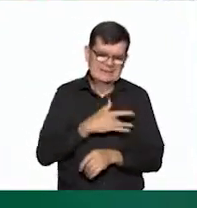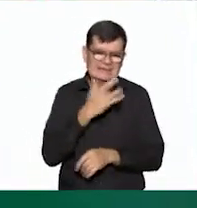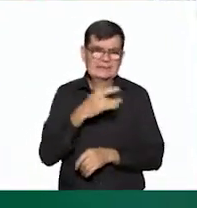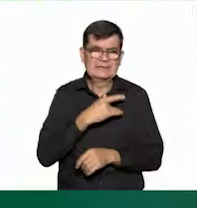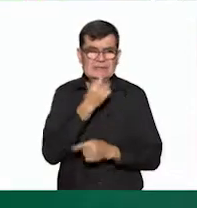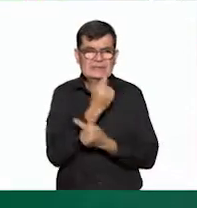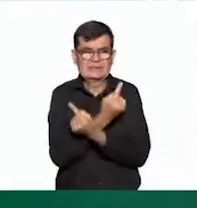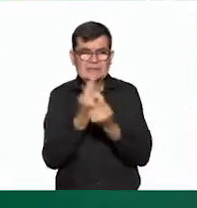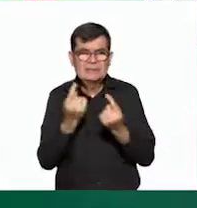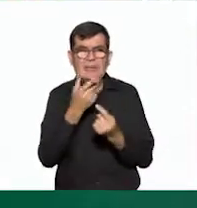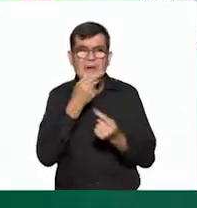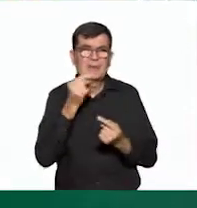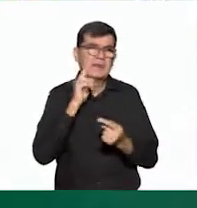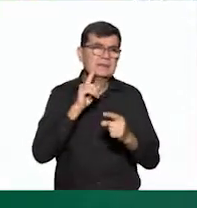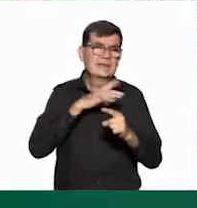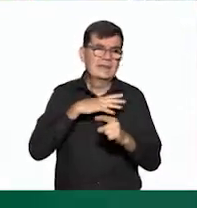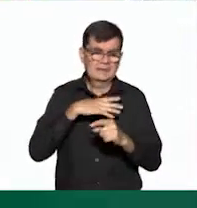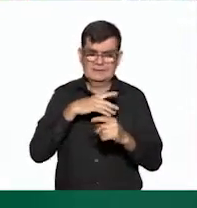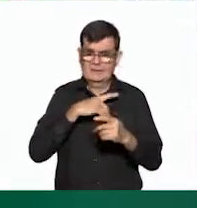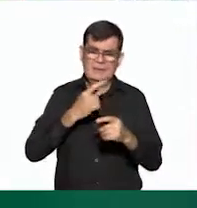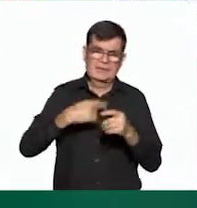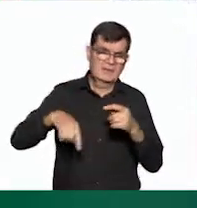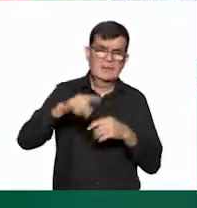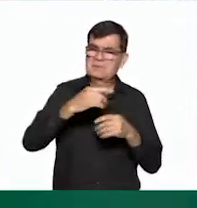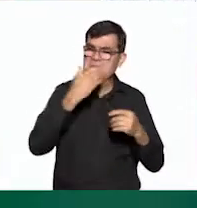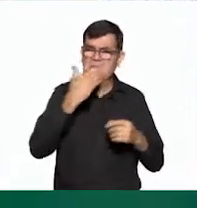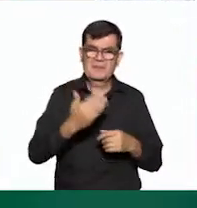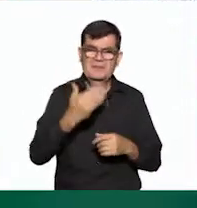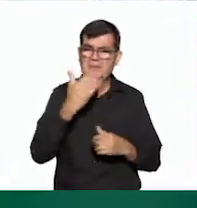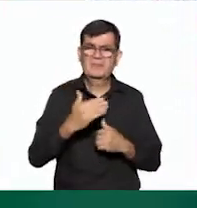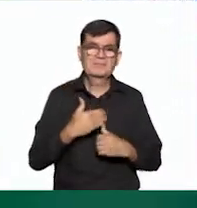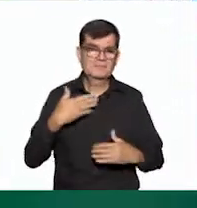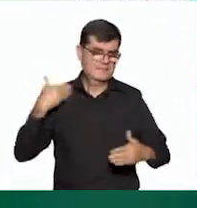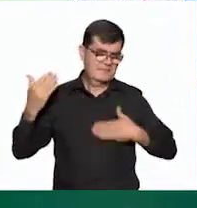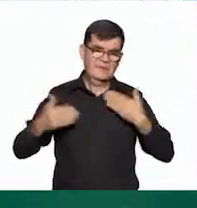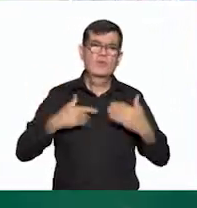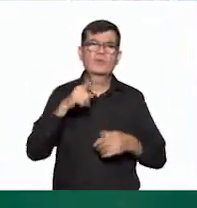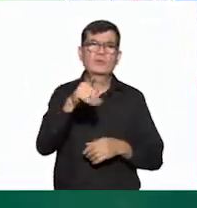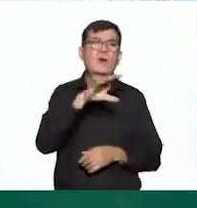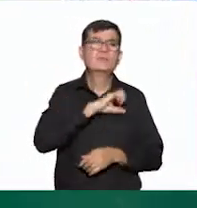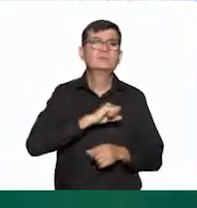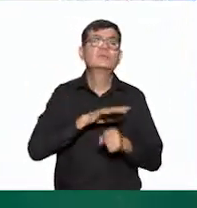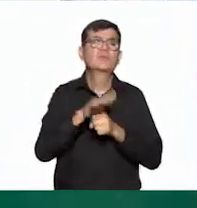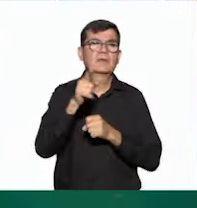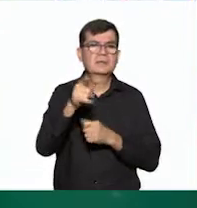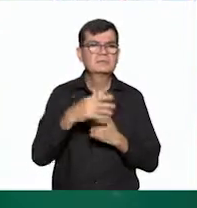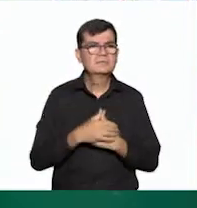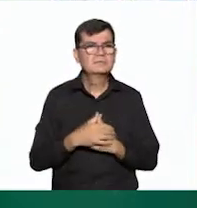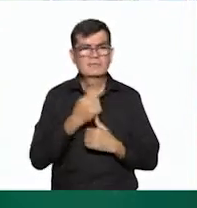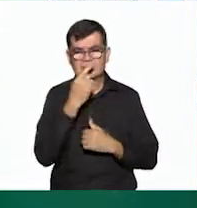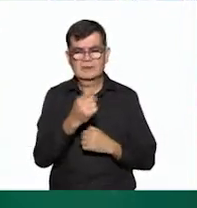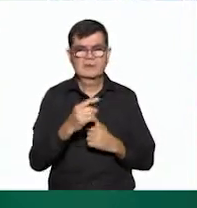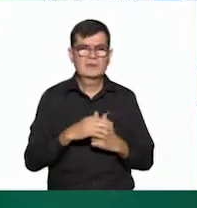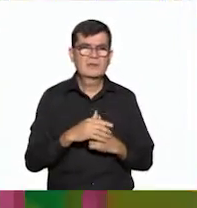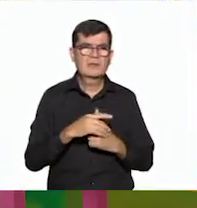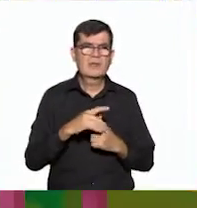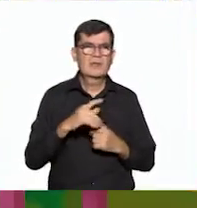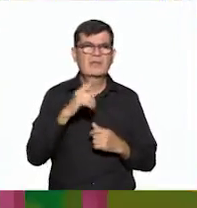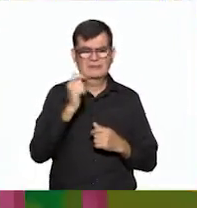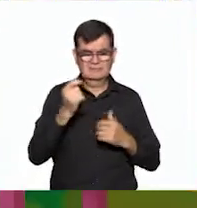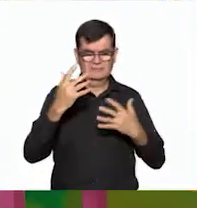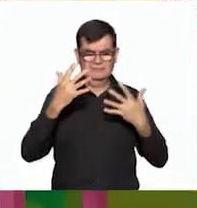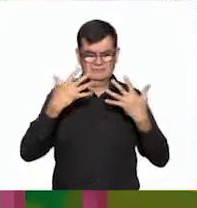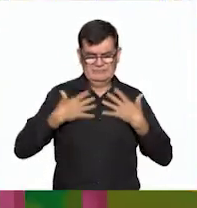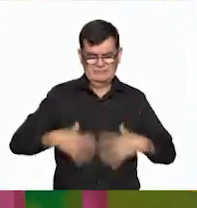nos encantan las rondas, ¿verdad, niñas y niños? ¡Sí! Son muy divertidas. ¿Cuál es la que te gusta? Ah, bueno, sí me gusta la que dijo Carola, la de Doña